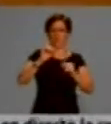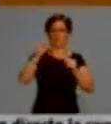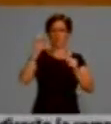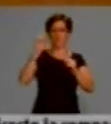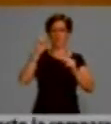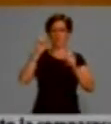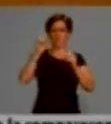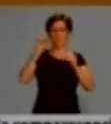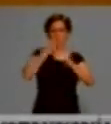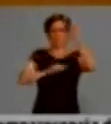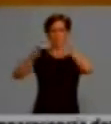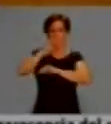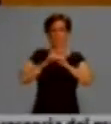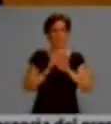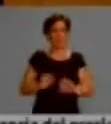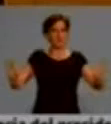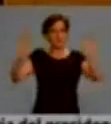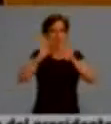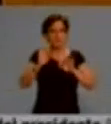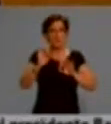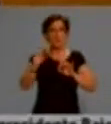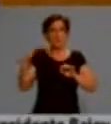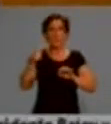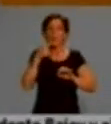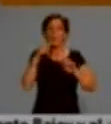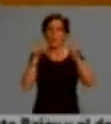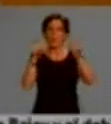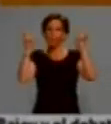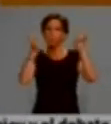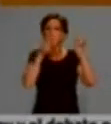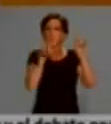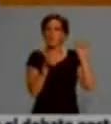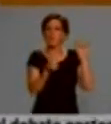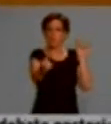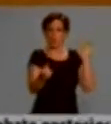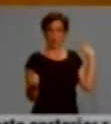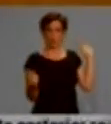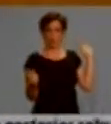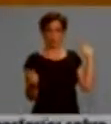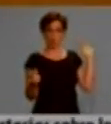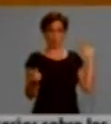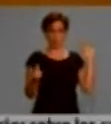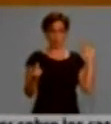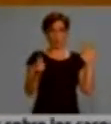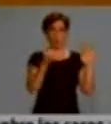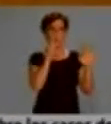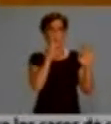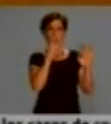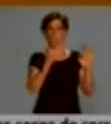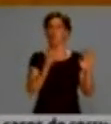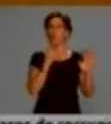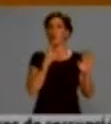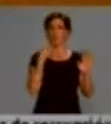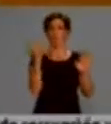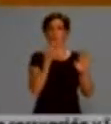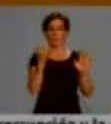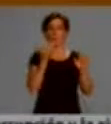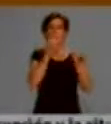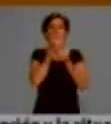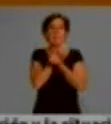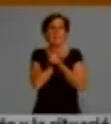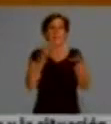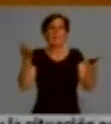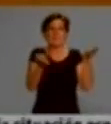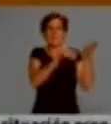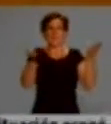filtración que, como todo el mundo sabe y el diccionario de la Academia recoge, es divulgar indebidamente una